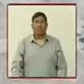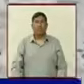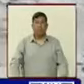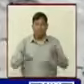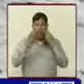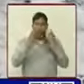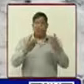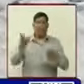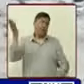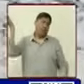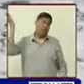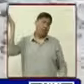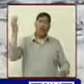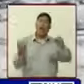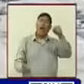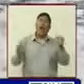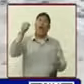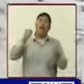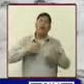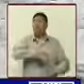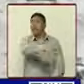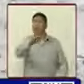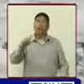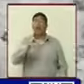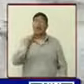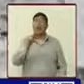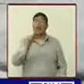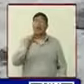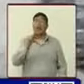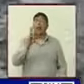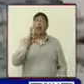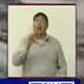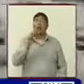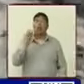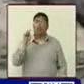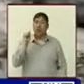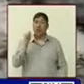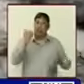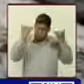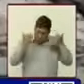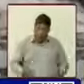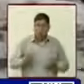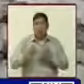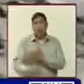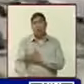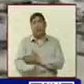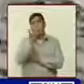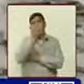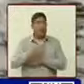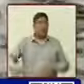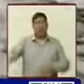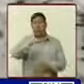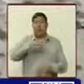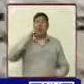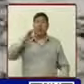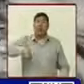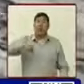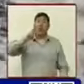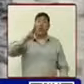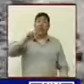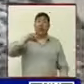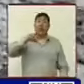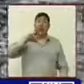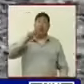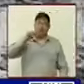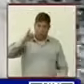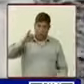Y miren lo que pasó con este vehículo en el municipio de La Sunta. Esto sucedió esta mañana. Sucedió en el sector de Quinuni, en la